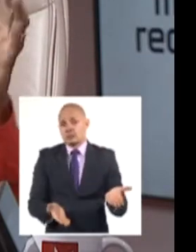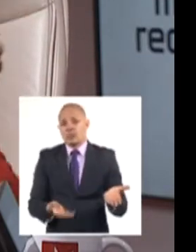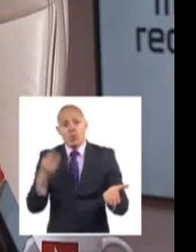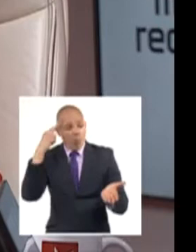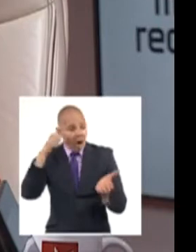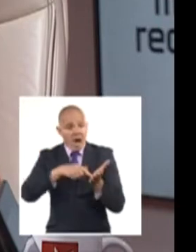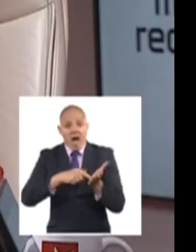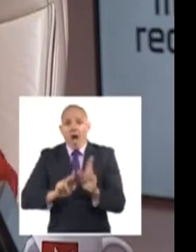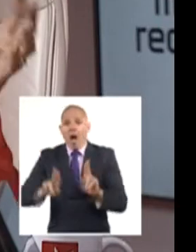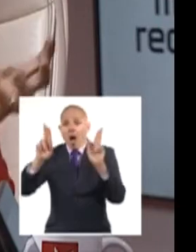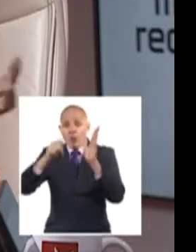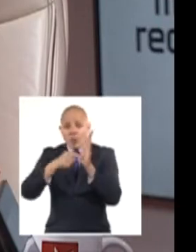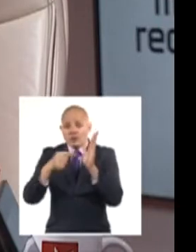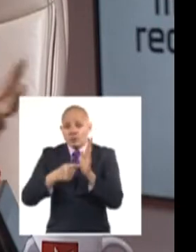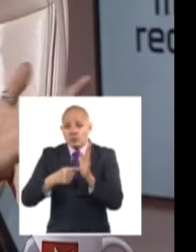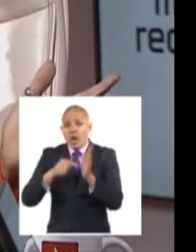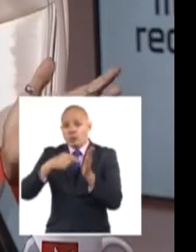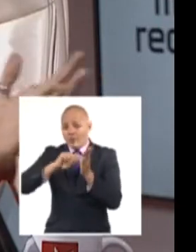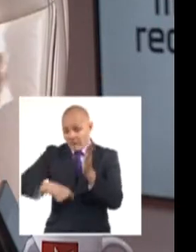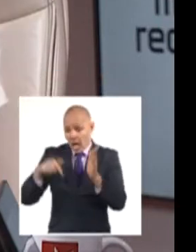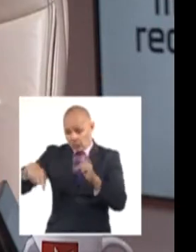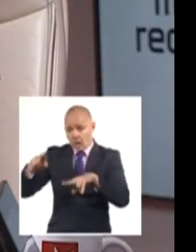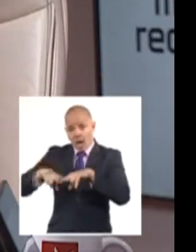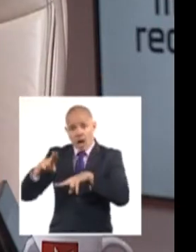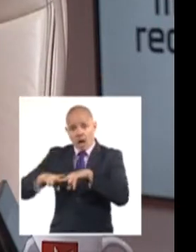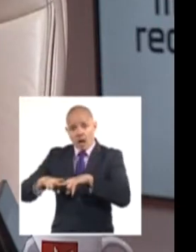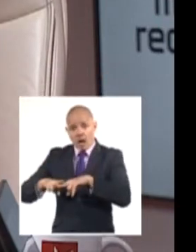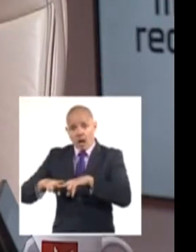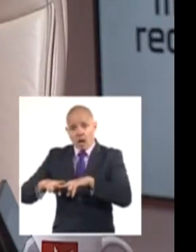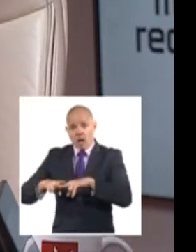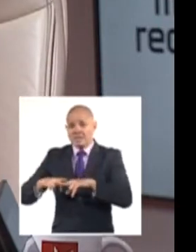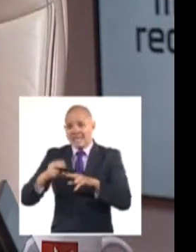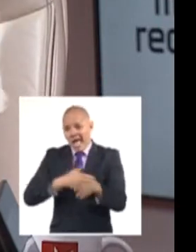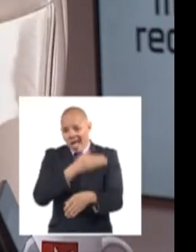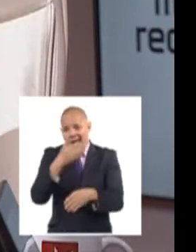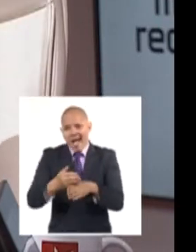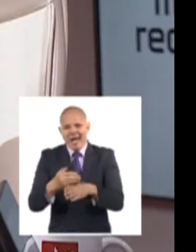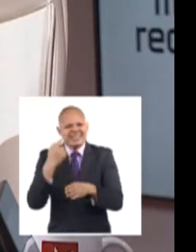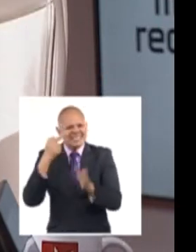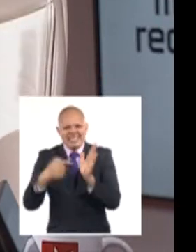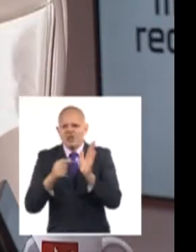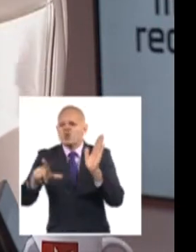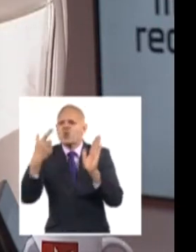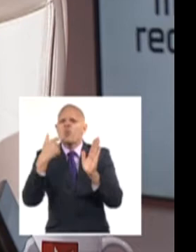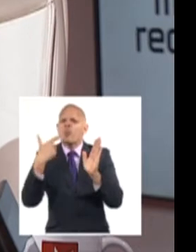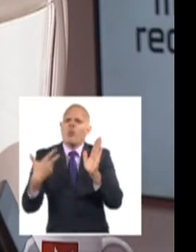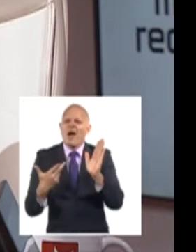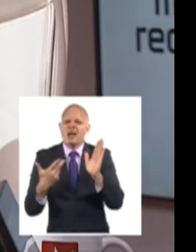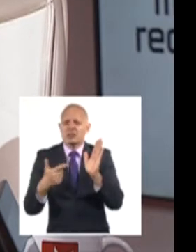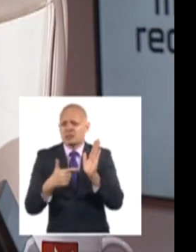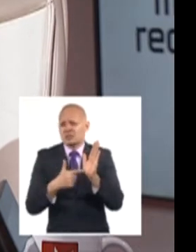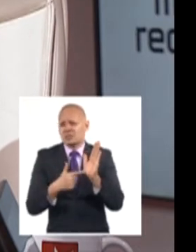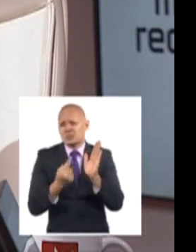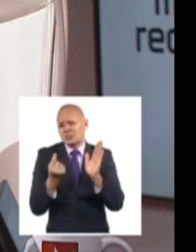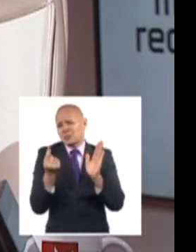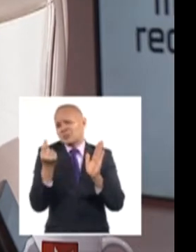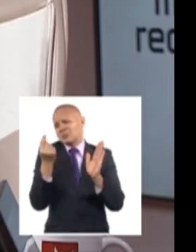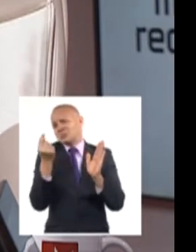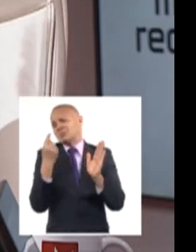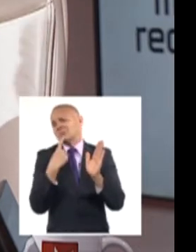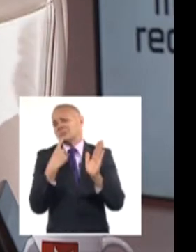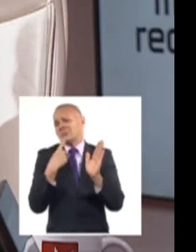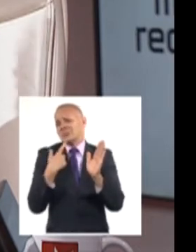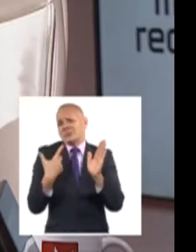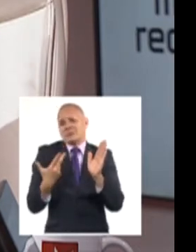cumplido fragmentadamente realmente a un muy bajo nivel y los asuntos más importantes no fueron no fueron